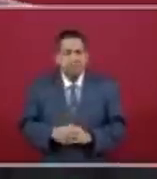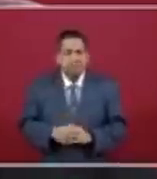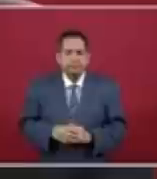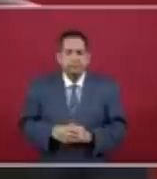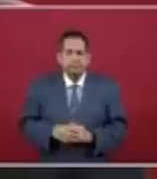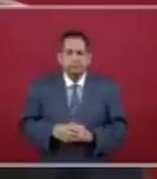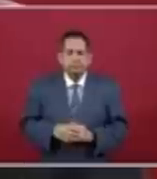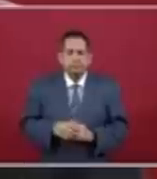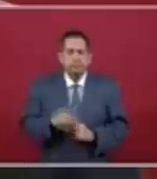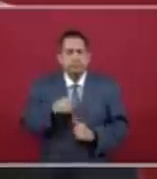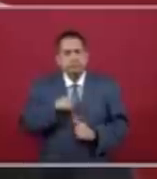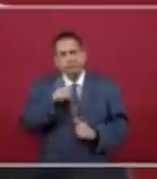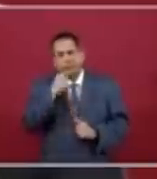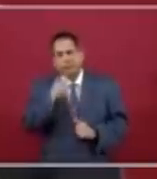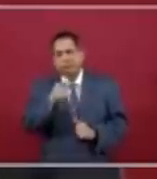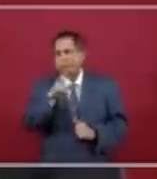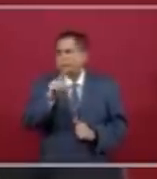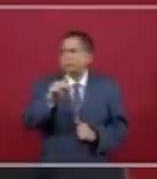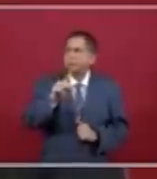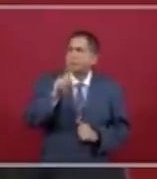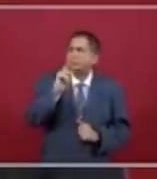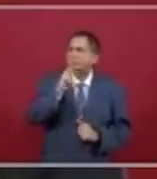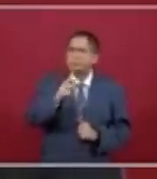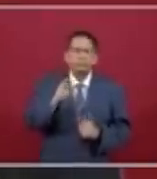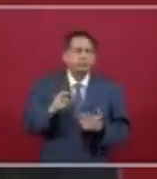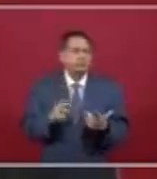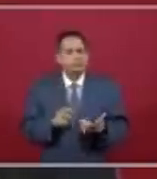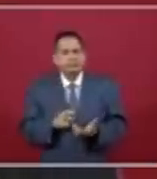porque no es nada más